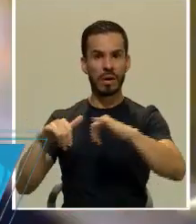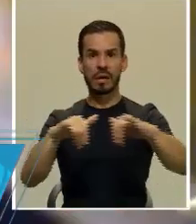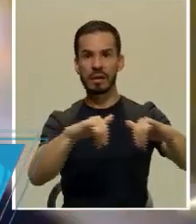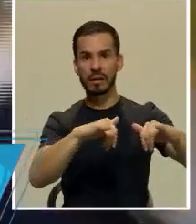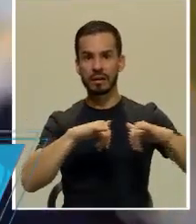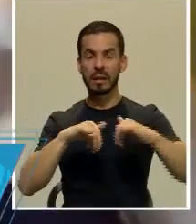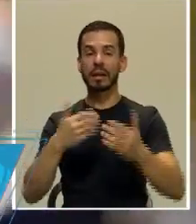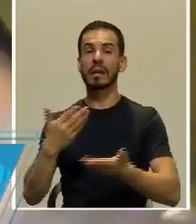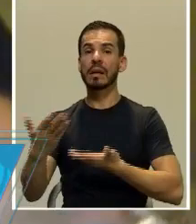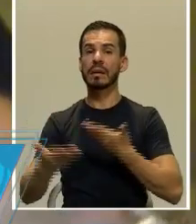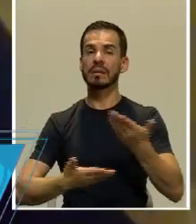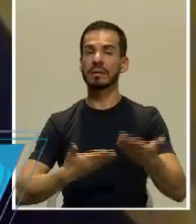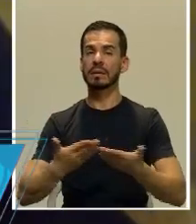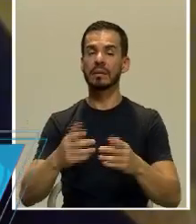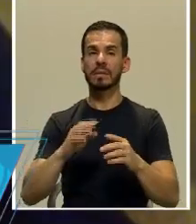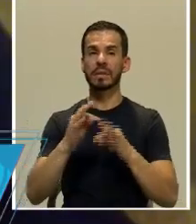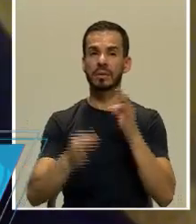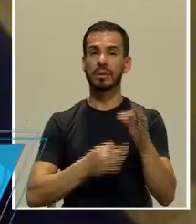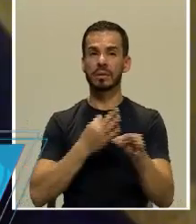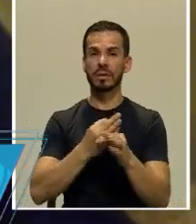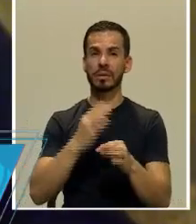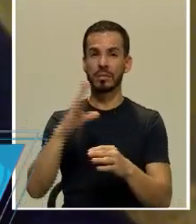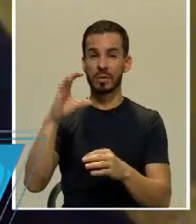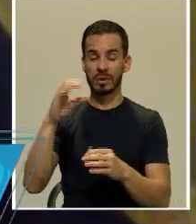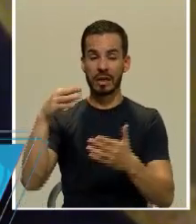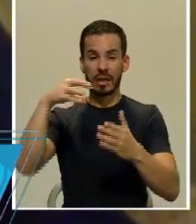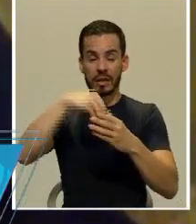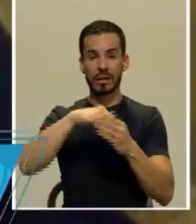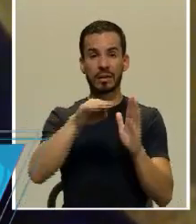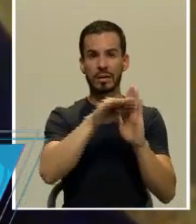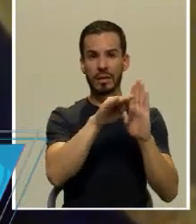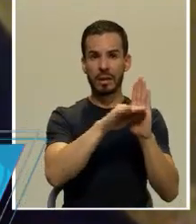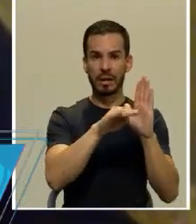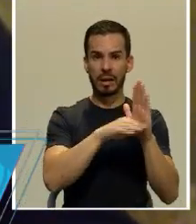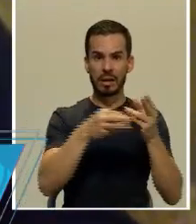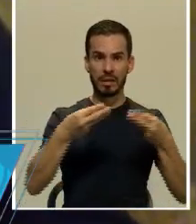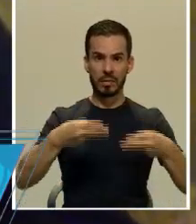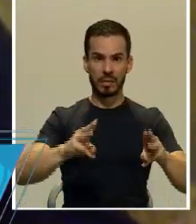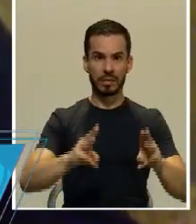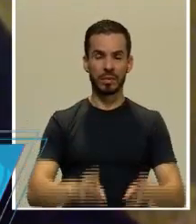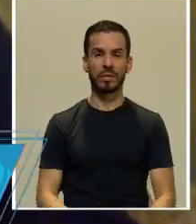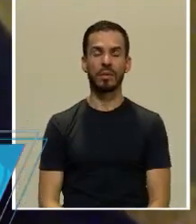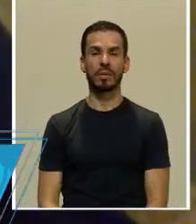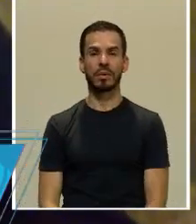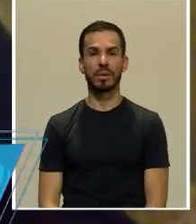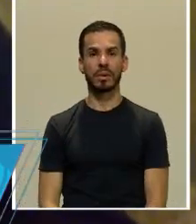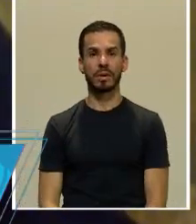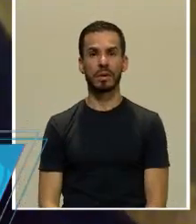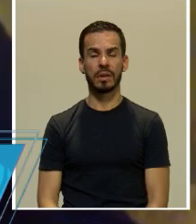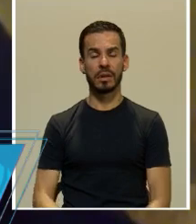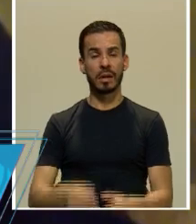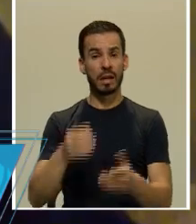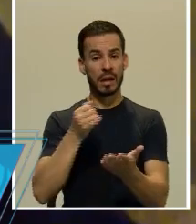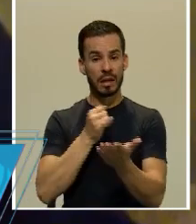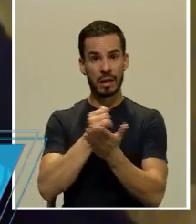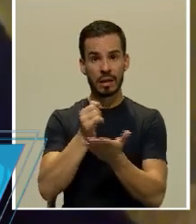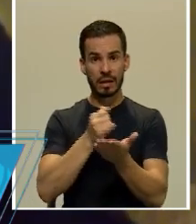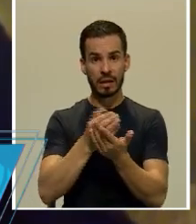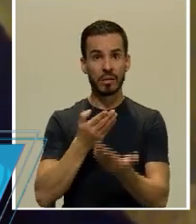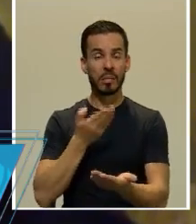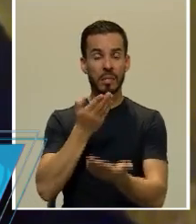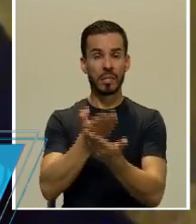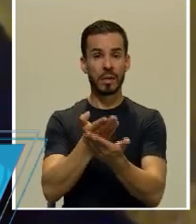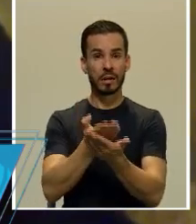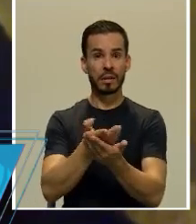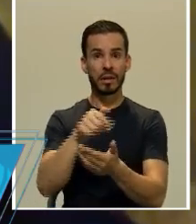llama servicio nivel C dentro de esa guía metodológica. El estudio y el proyecto